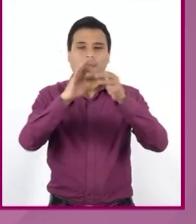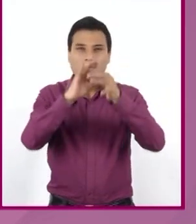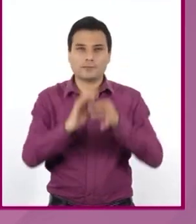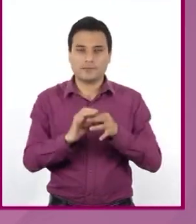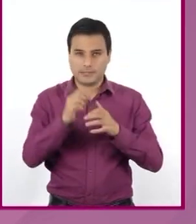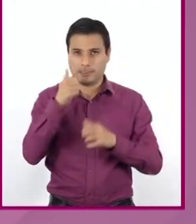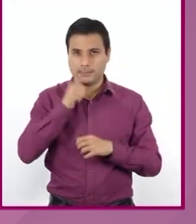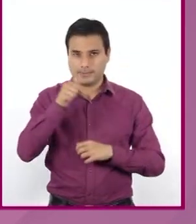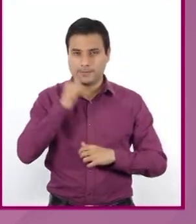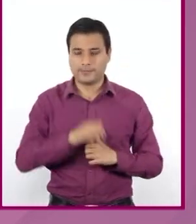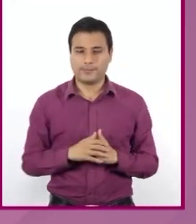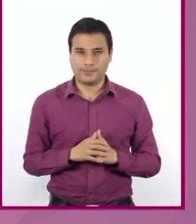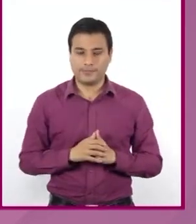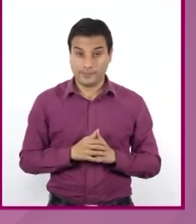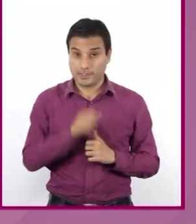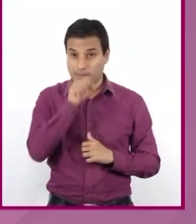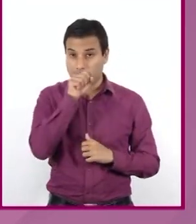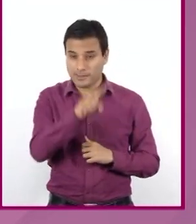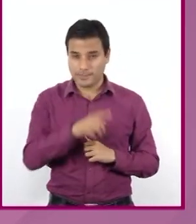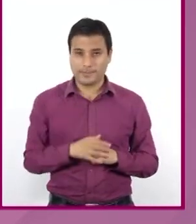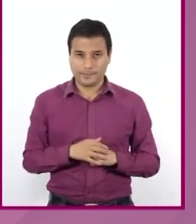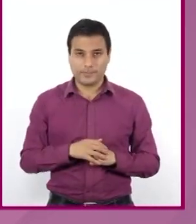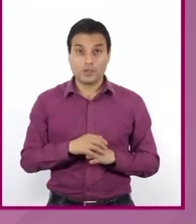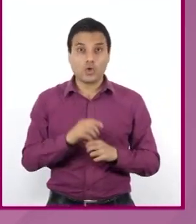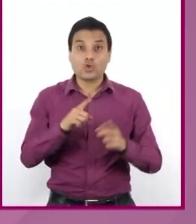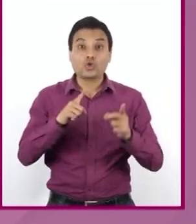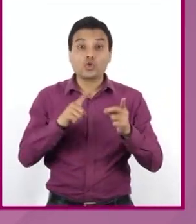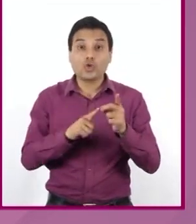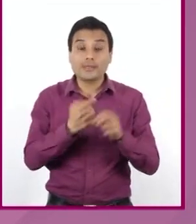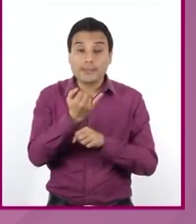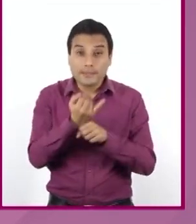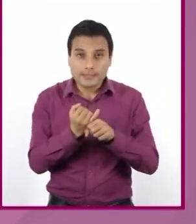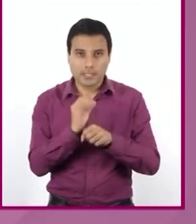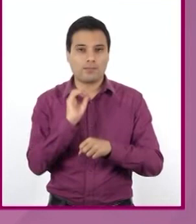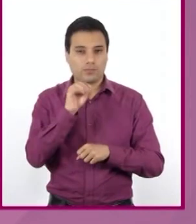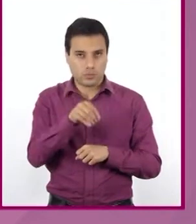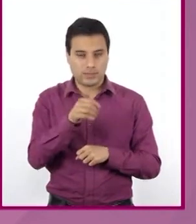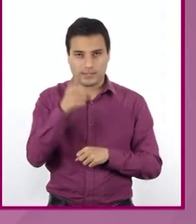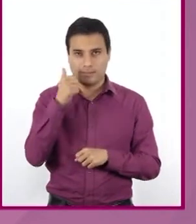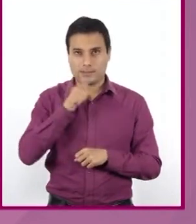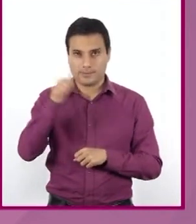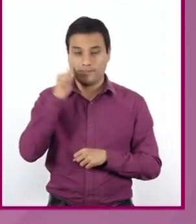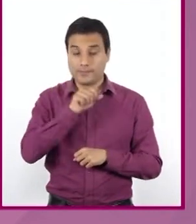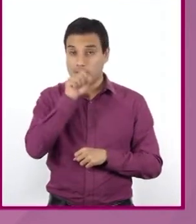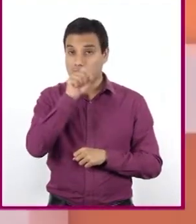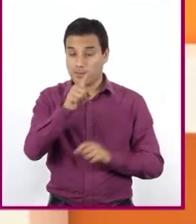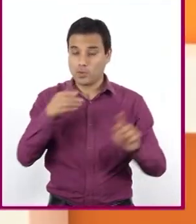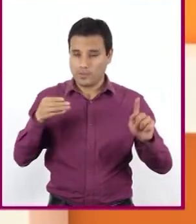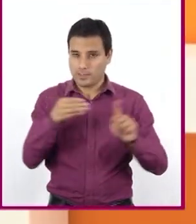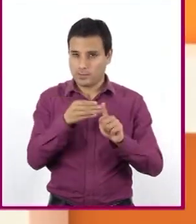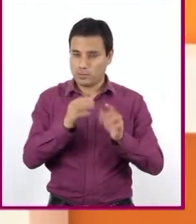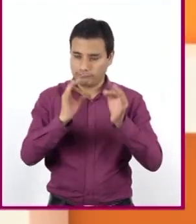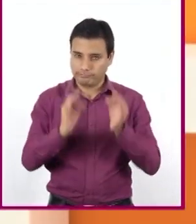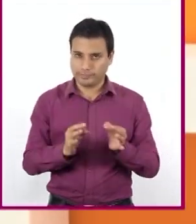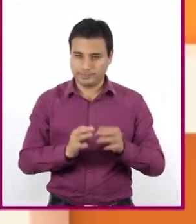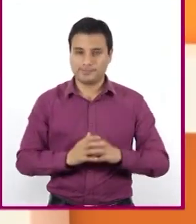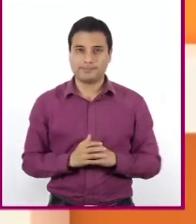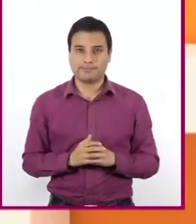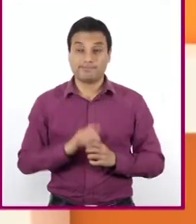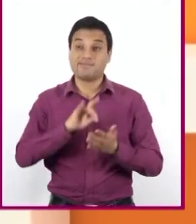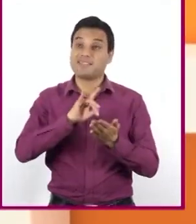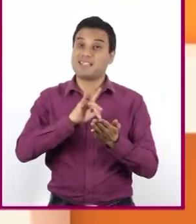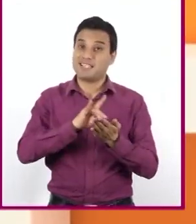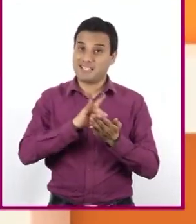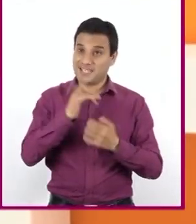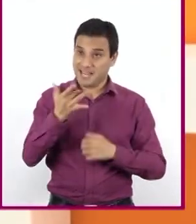las conclusiones y que cuente con referencias y sobre todo que cumpla con los objetivos de una investigación. Muchas